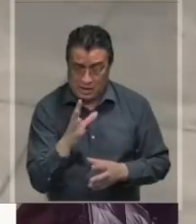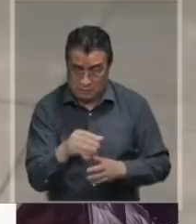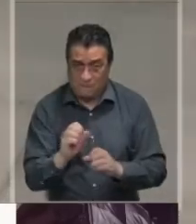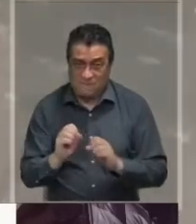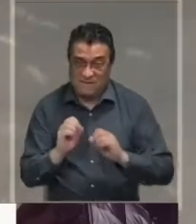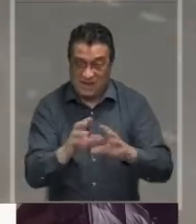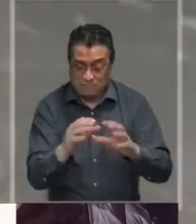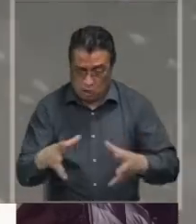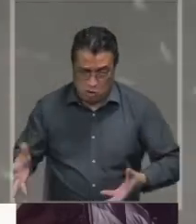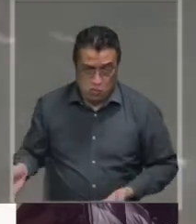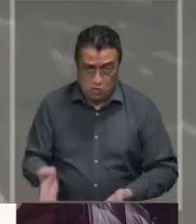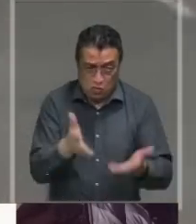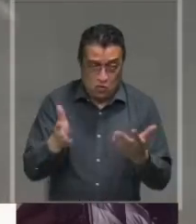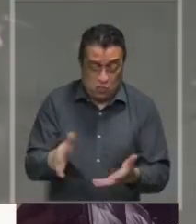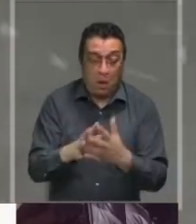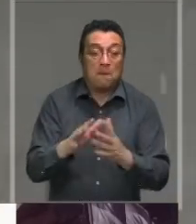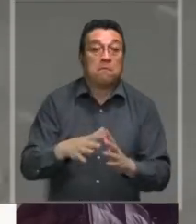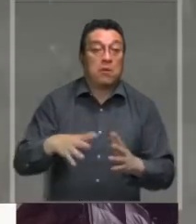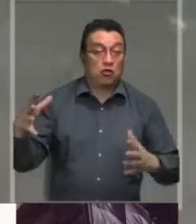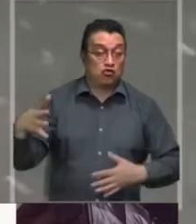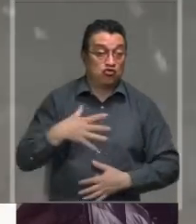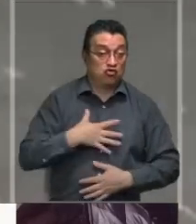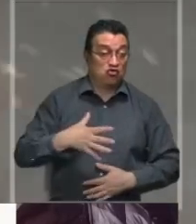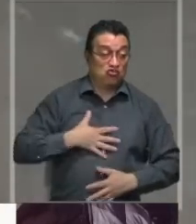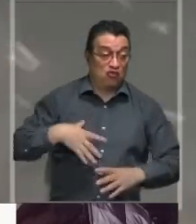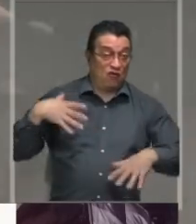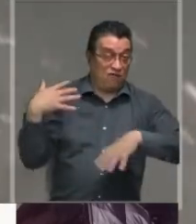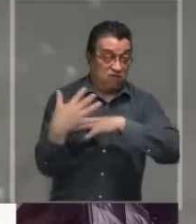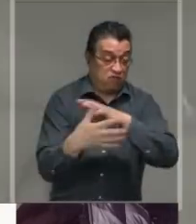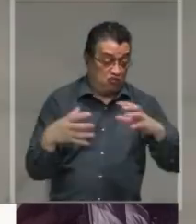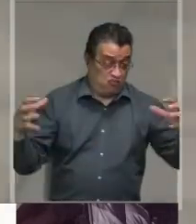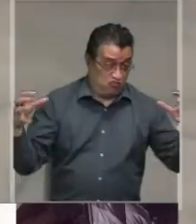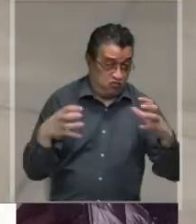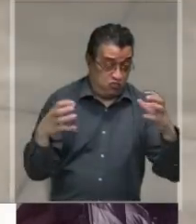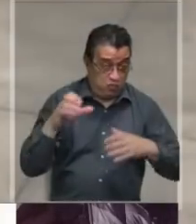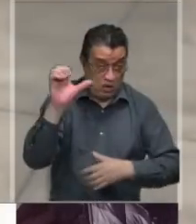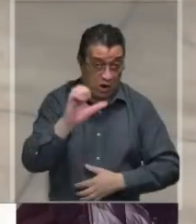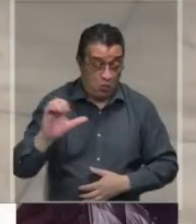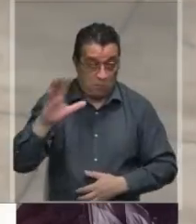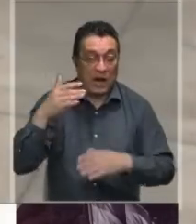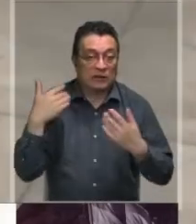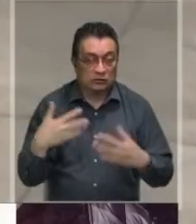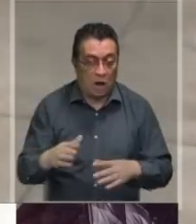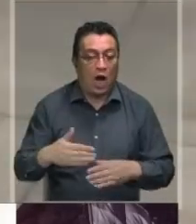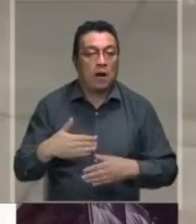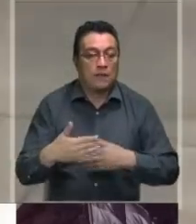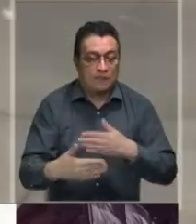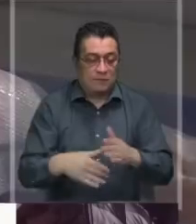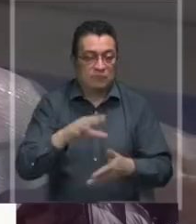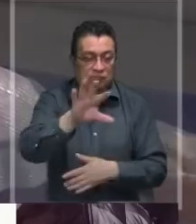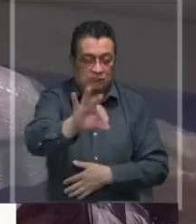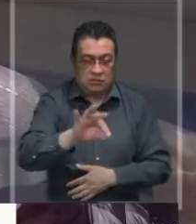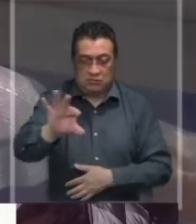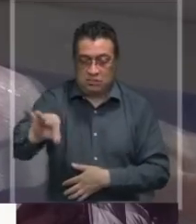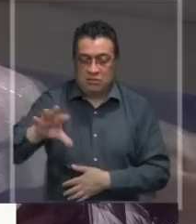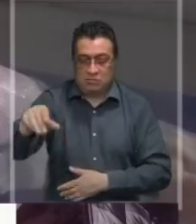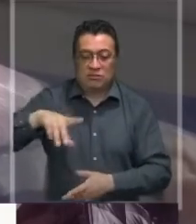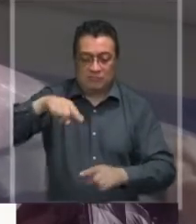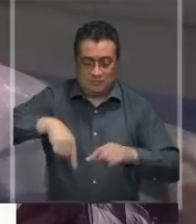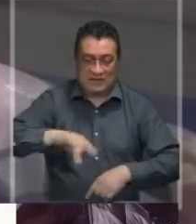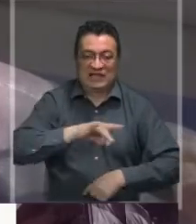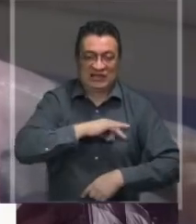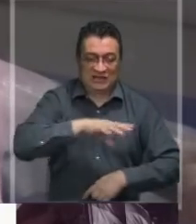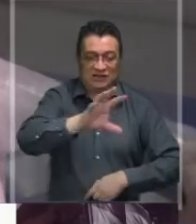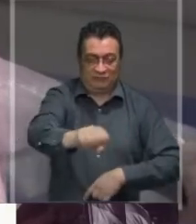envíos, posiblemente una de las más temidas y violentas de Europa, ya dio el siguiente paso, reclutando emisarios en territorio nacional